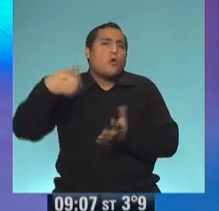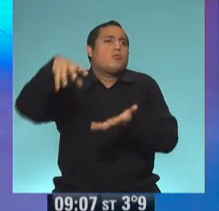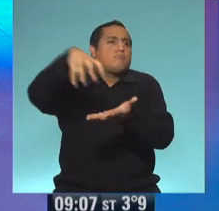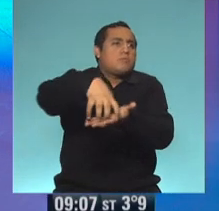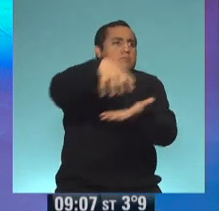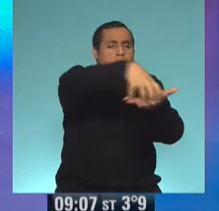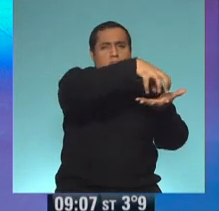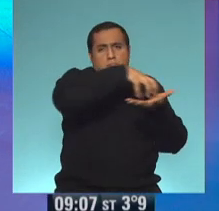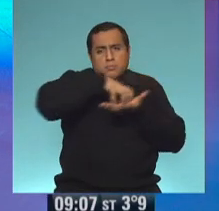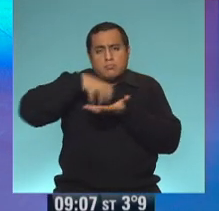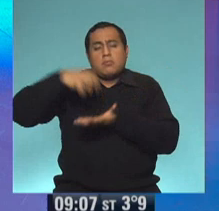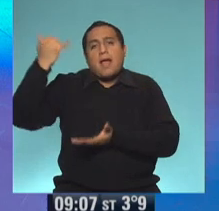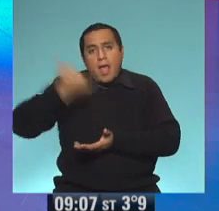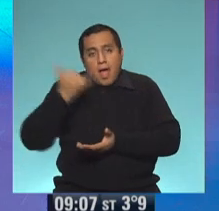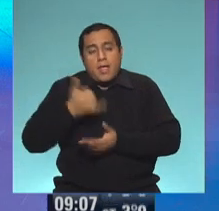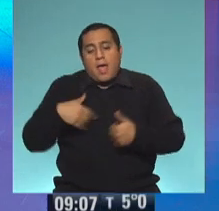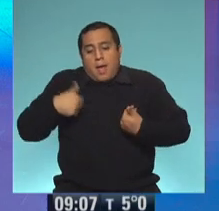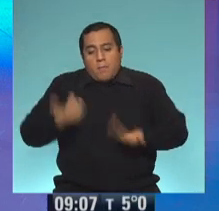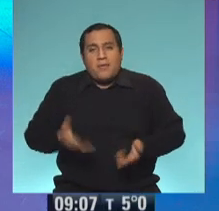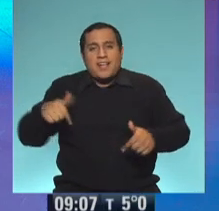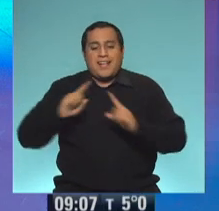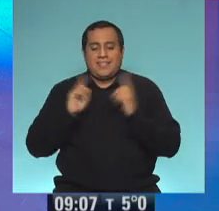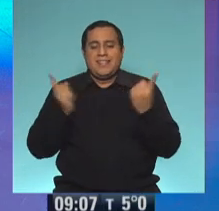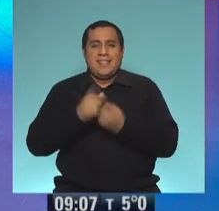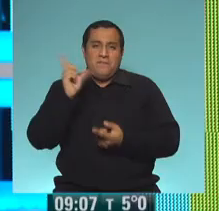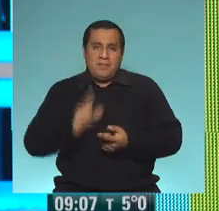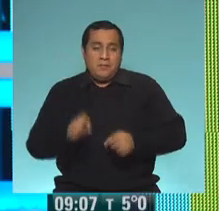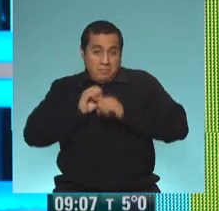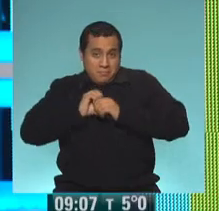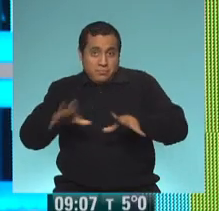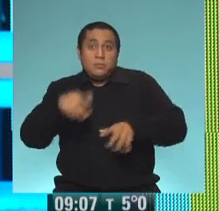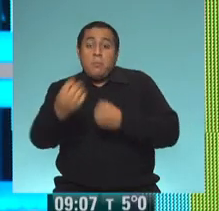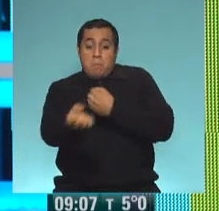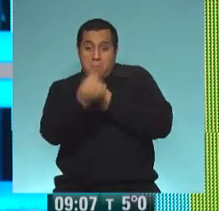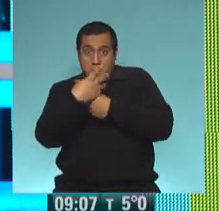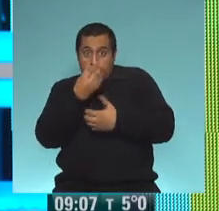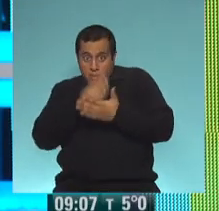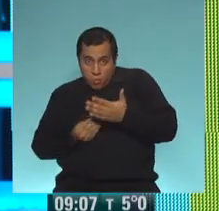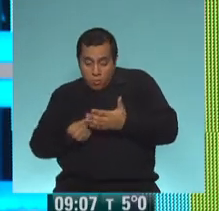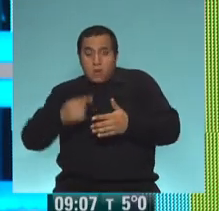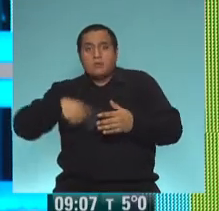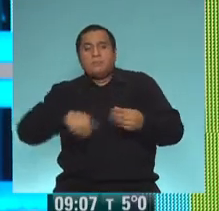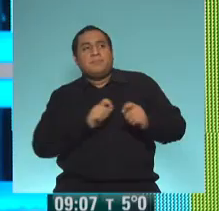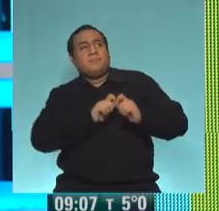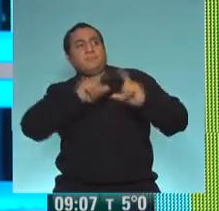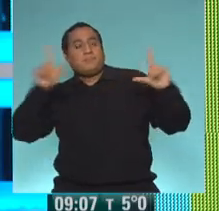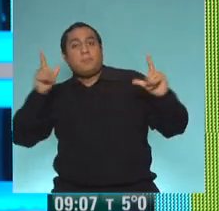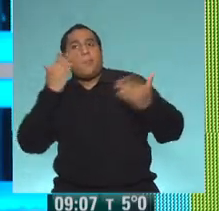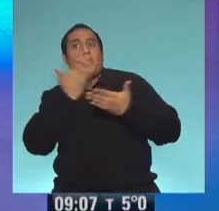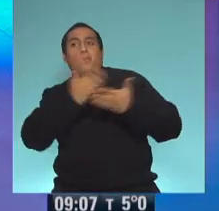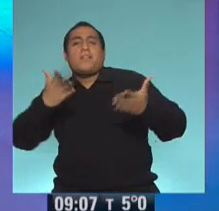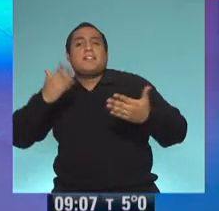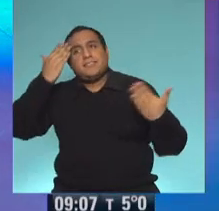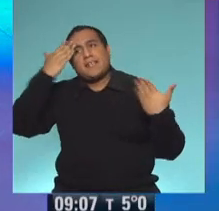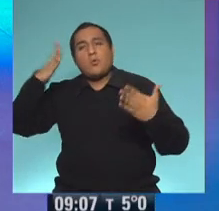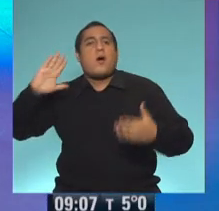todo el país, aprovechando que estamos en la Sala Federal, pueden mandar sus dibujos y desde acá los saludamos a todos, de todo